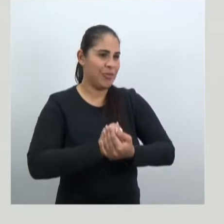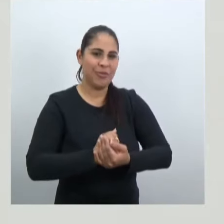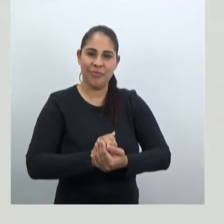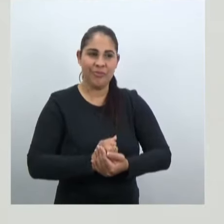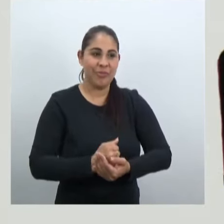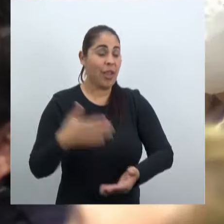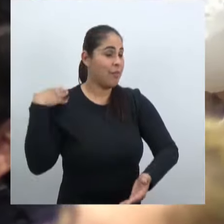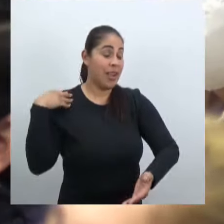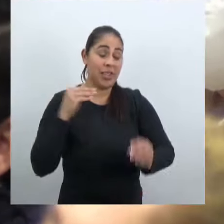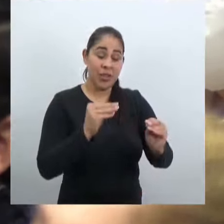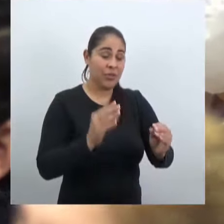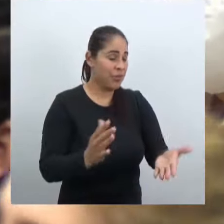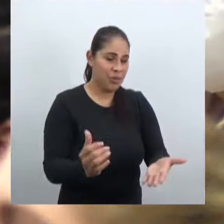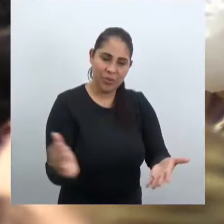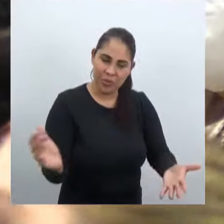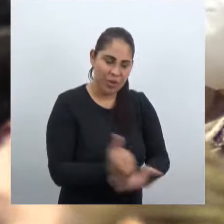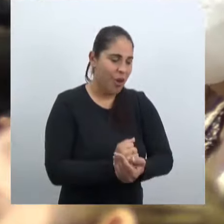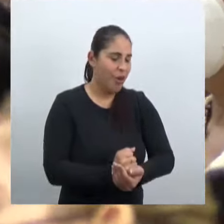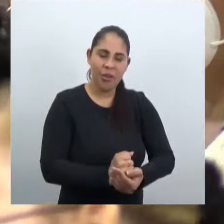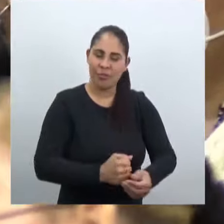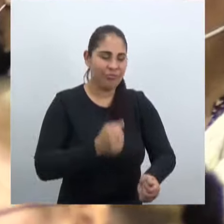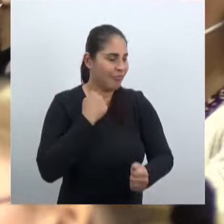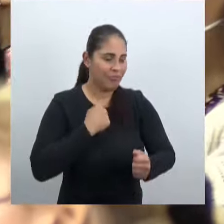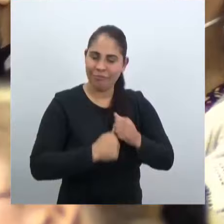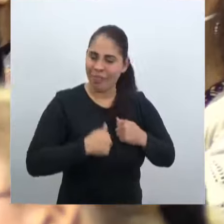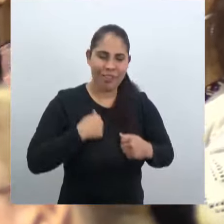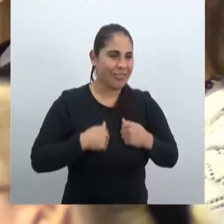¡ah! Di conmigo, aleluya. ¿Sí o no?